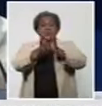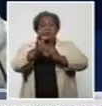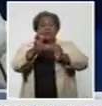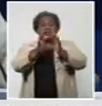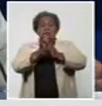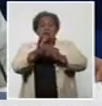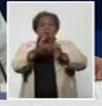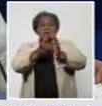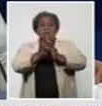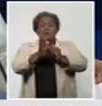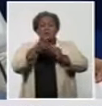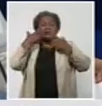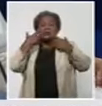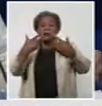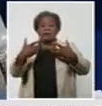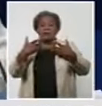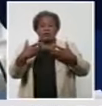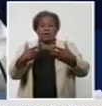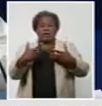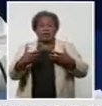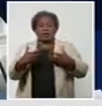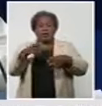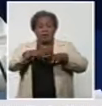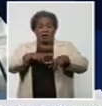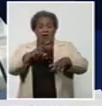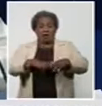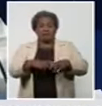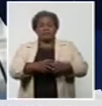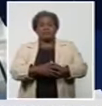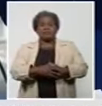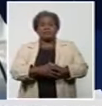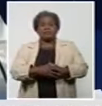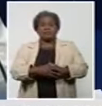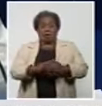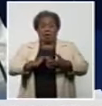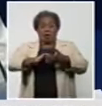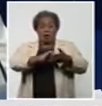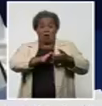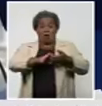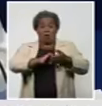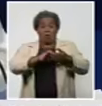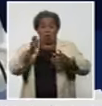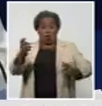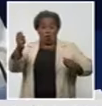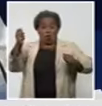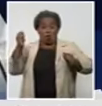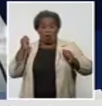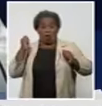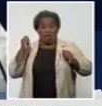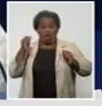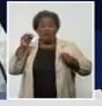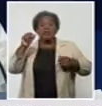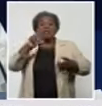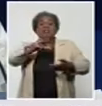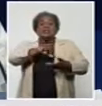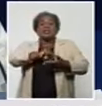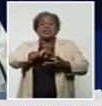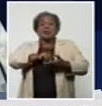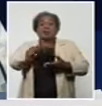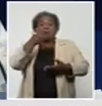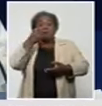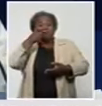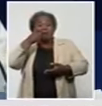dispersión importante en La Habana. Los compañeros de guardia en la noche de ayer en el centro de vigilancia,